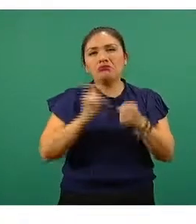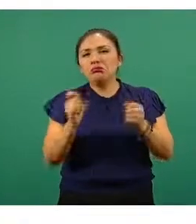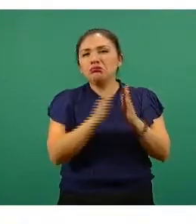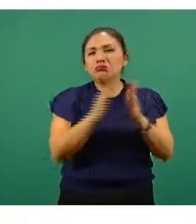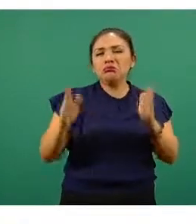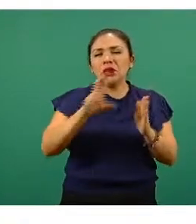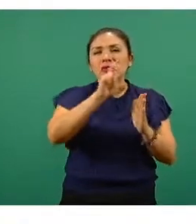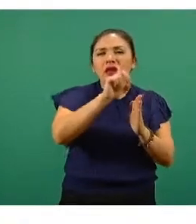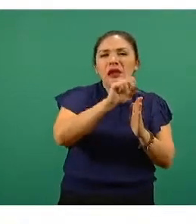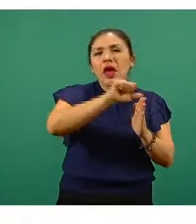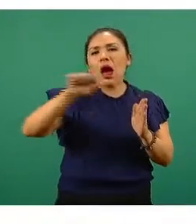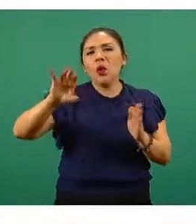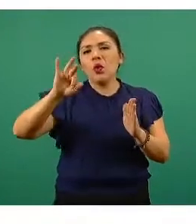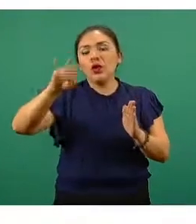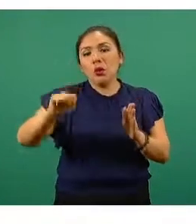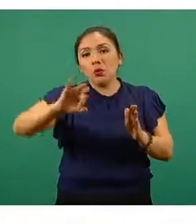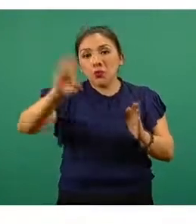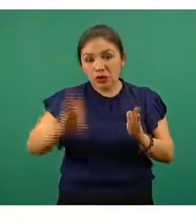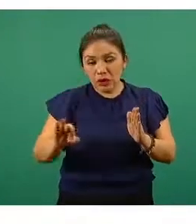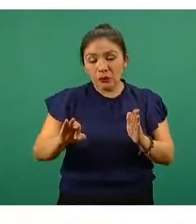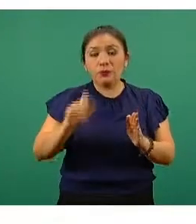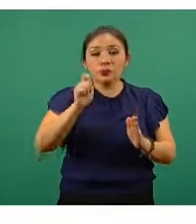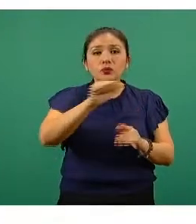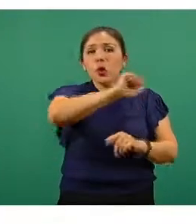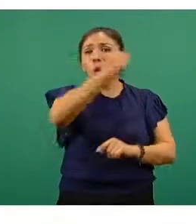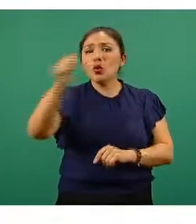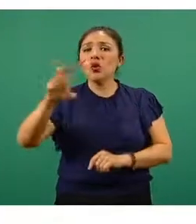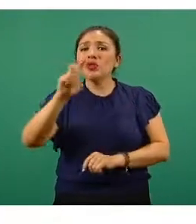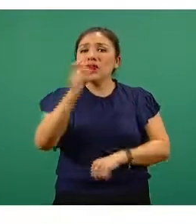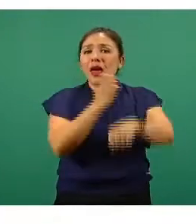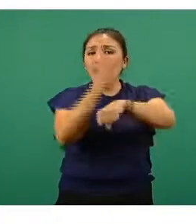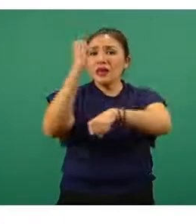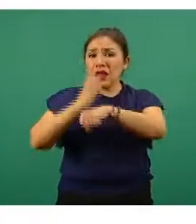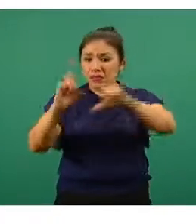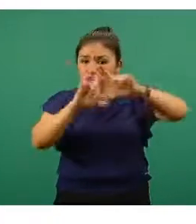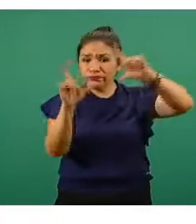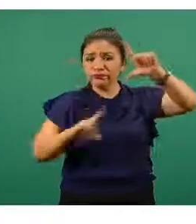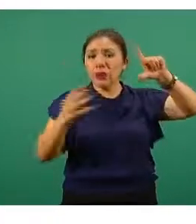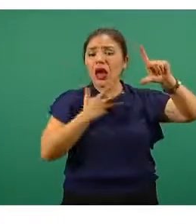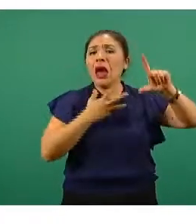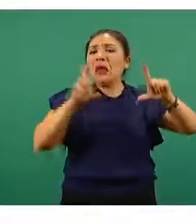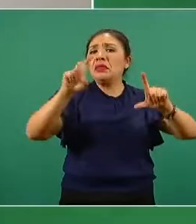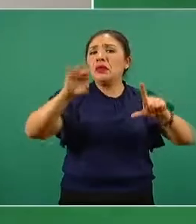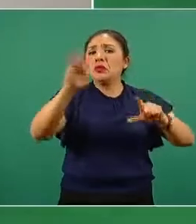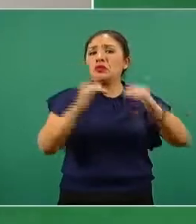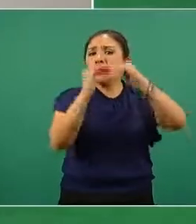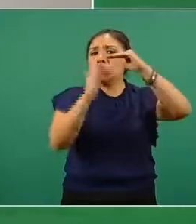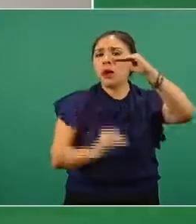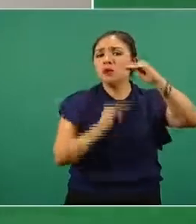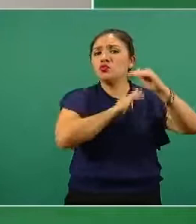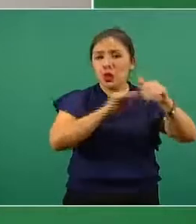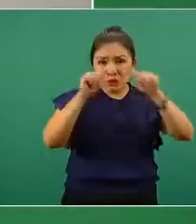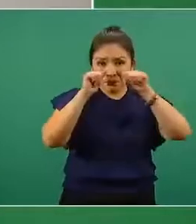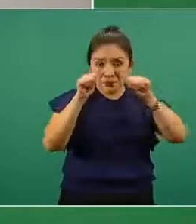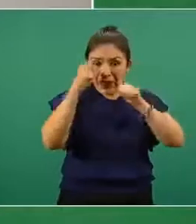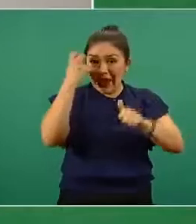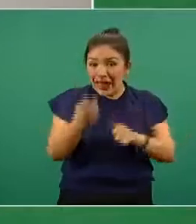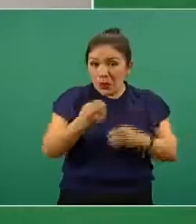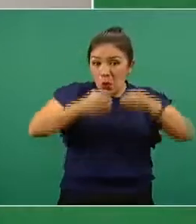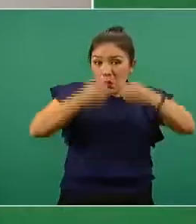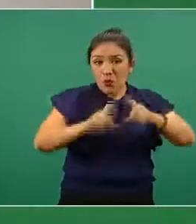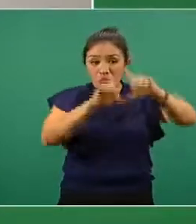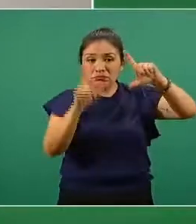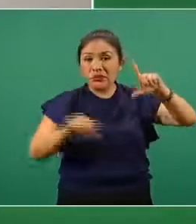el 30 y el 49%. Los restantes 30 estados de la República tienen menos del 30%. Esta ocupación nacional